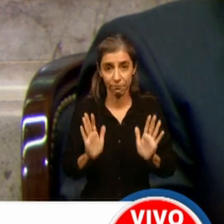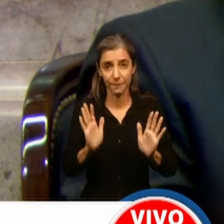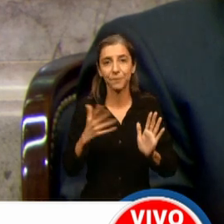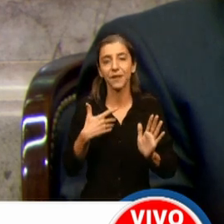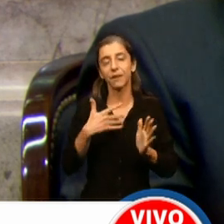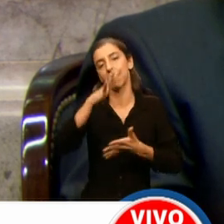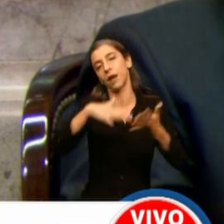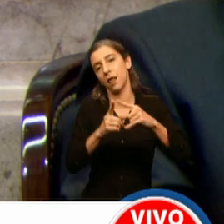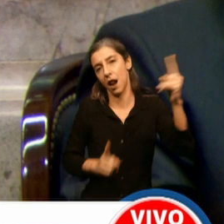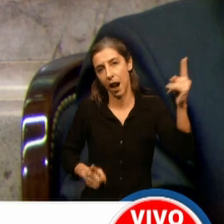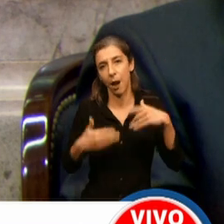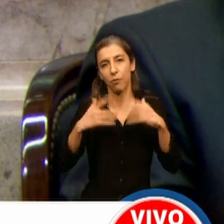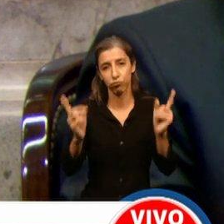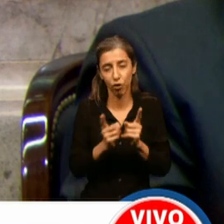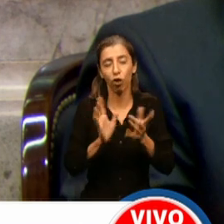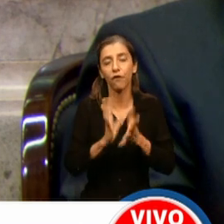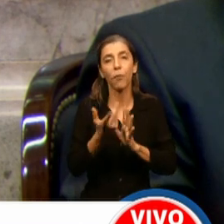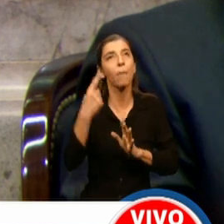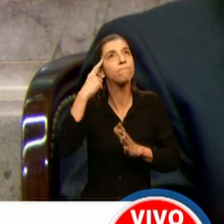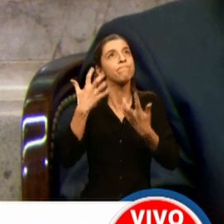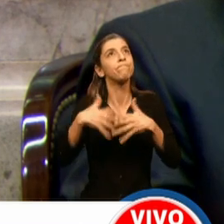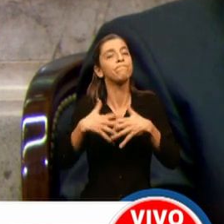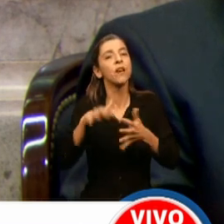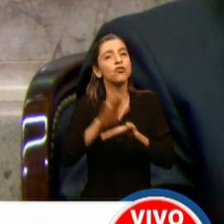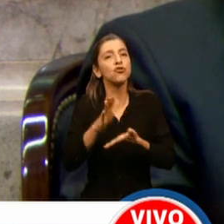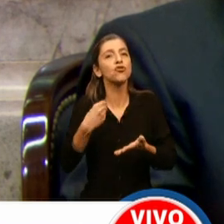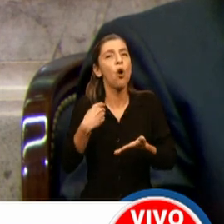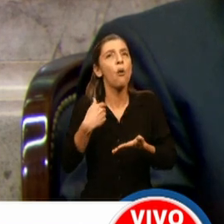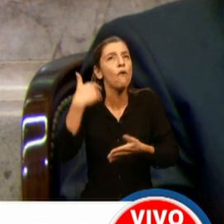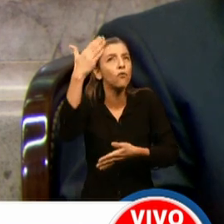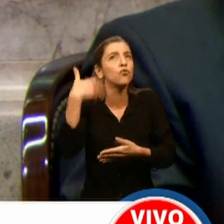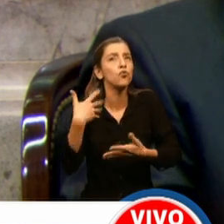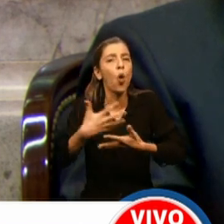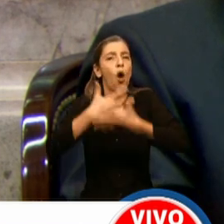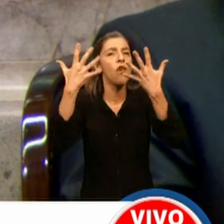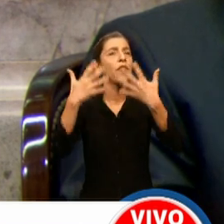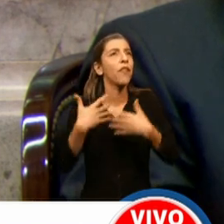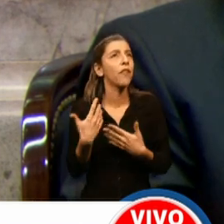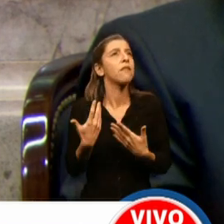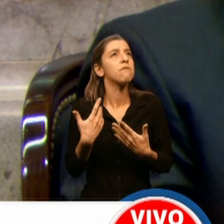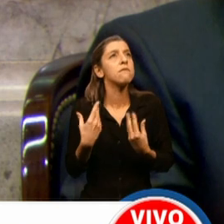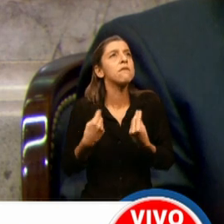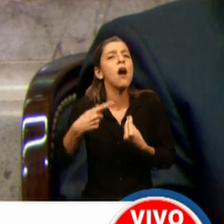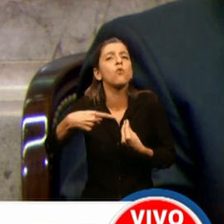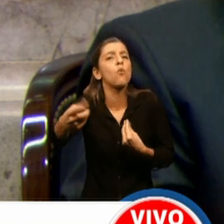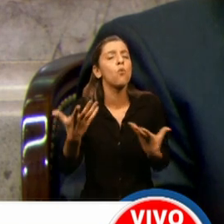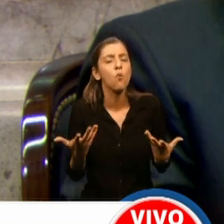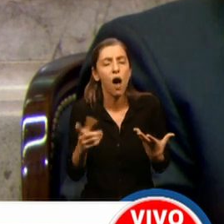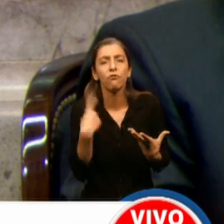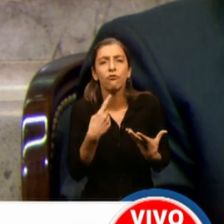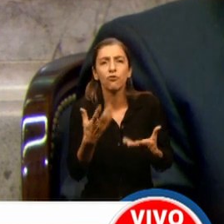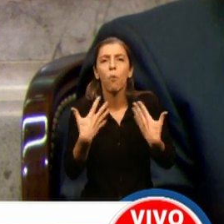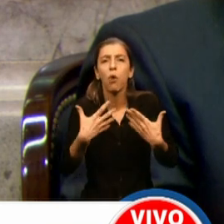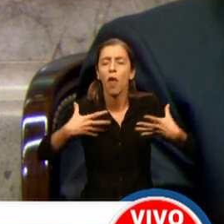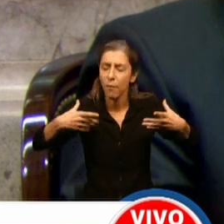larga lógicamente cuando llegara el suspirado día en que vamos en que veamos reunidos nuestro congreso